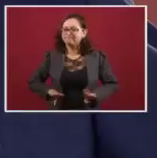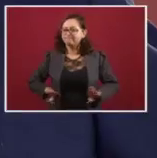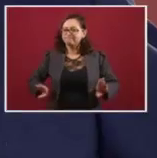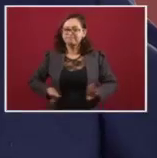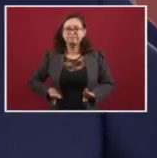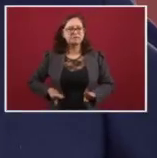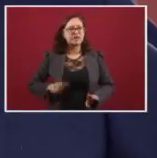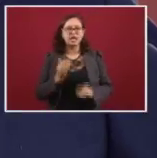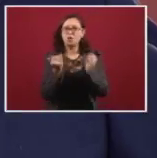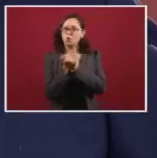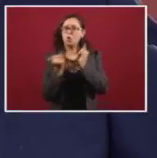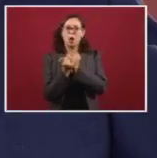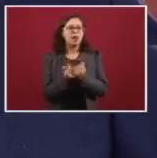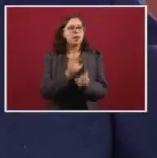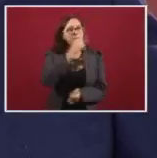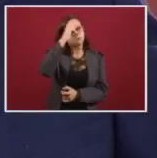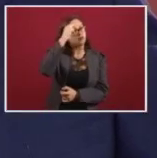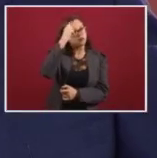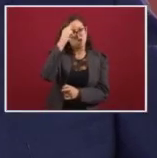porfirista.